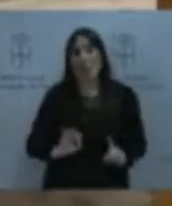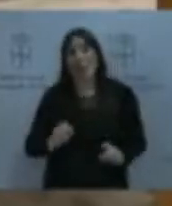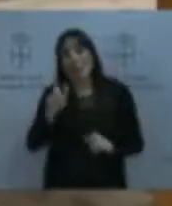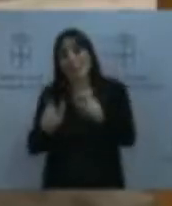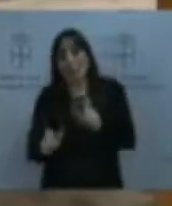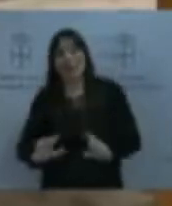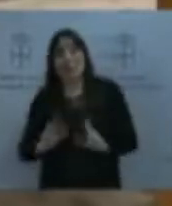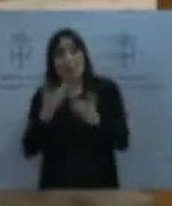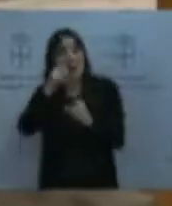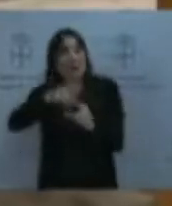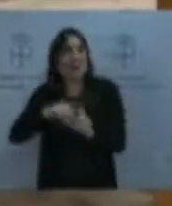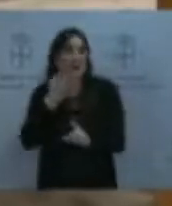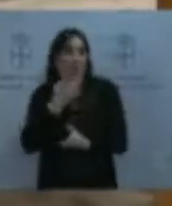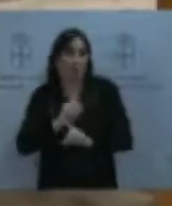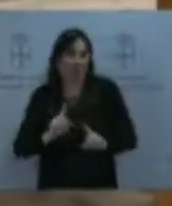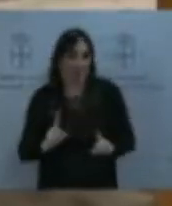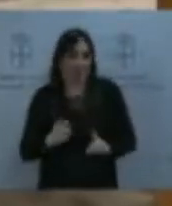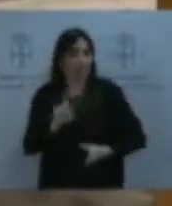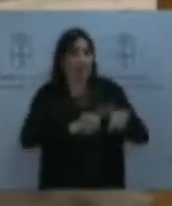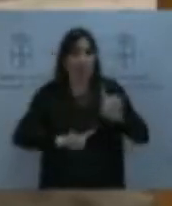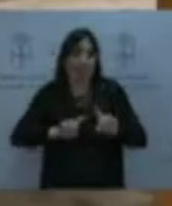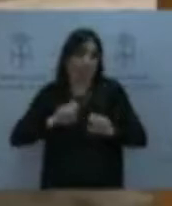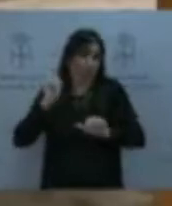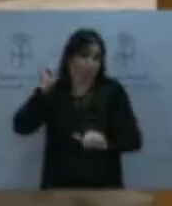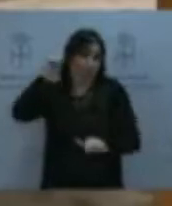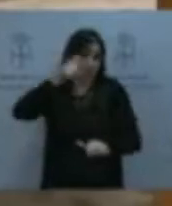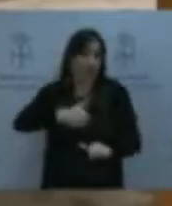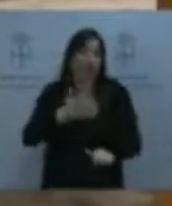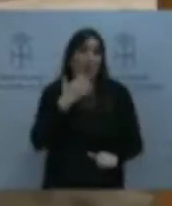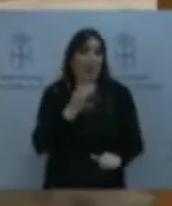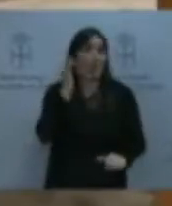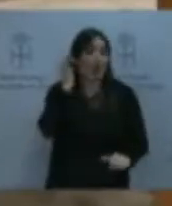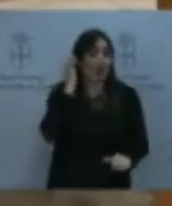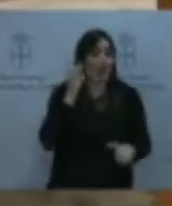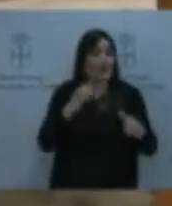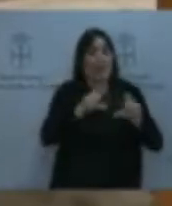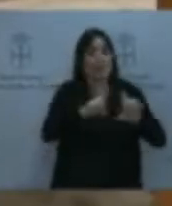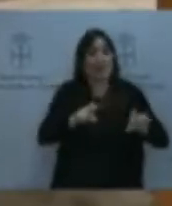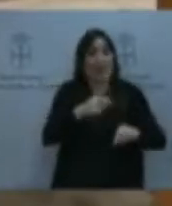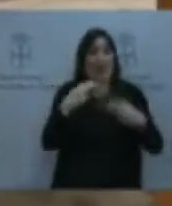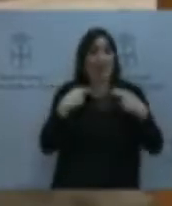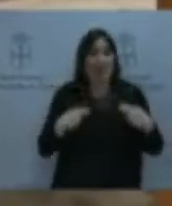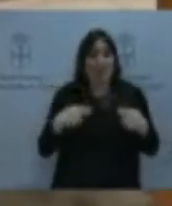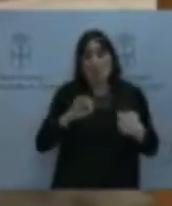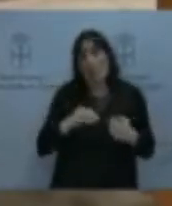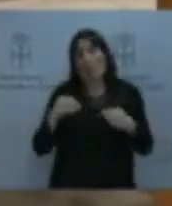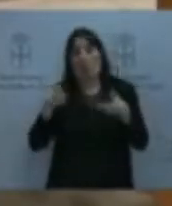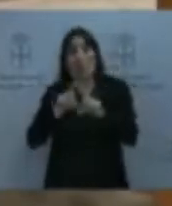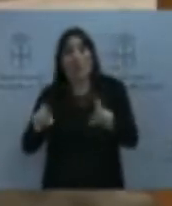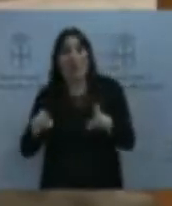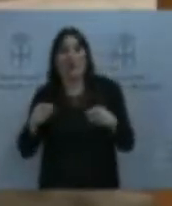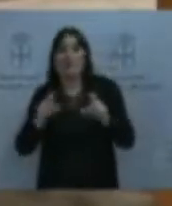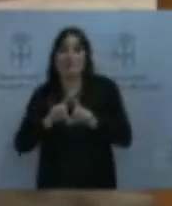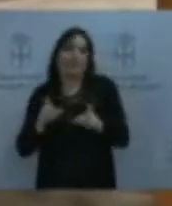conflictos históricos como el de las mujeres de Ike hasta las de Autotex. Es que allá donde ha habido un retroceso en los derechos y en el